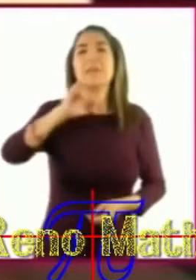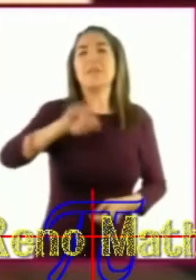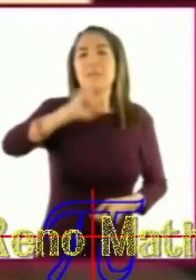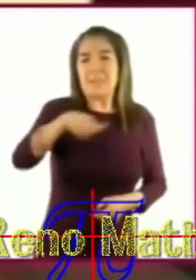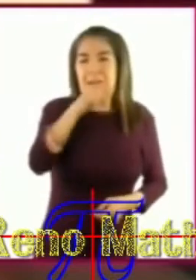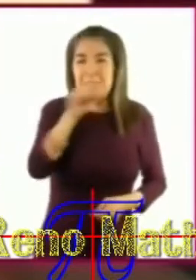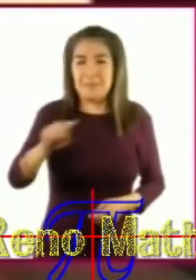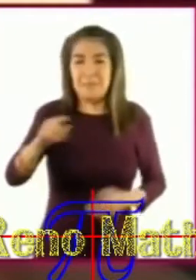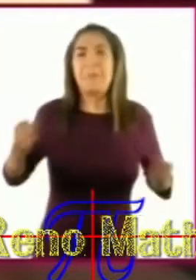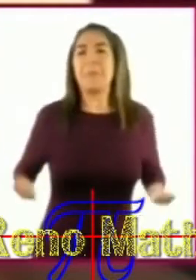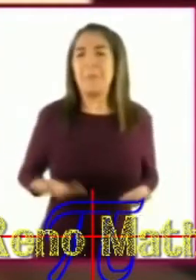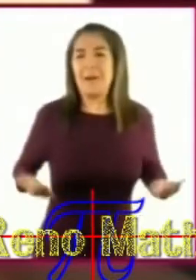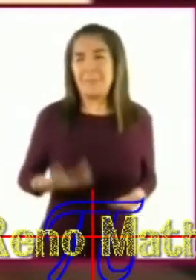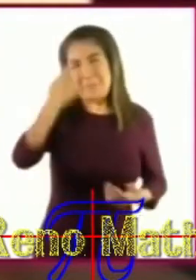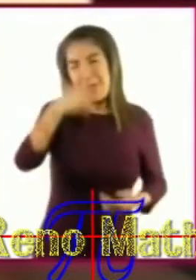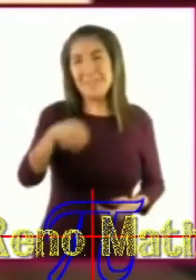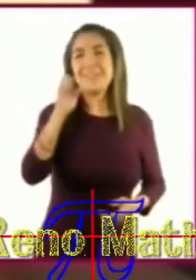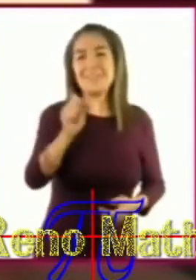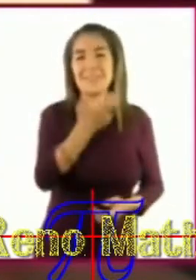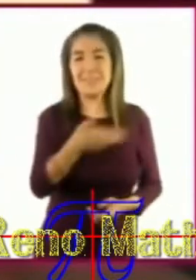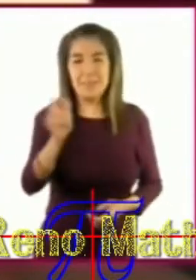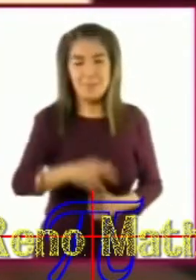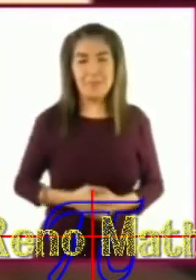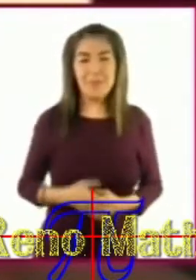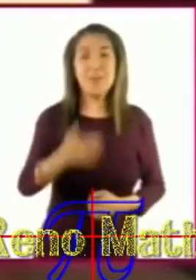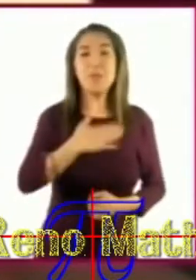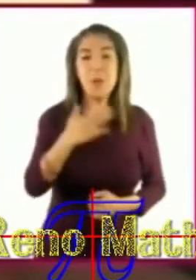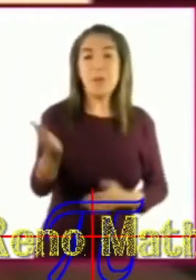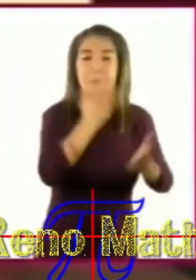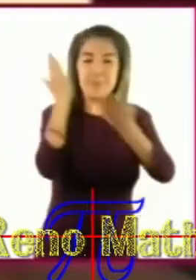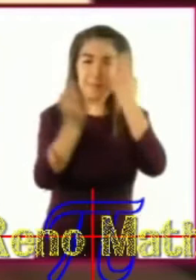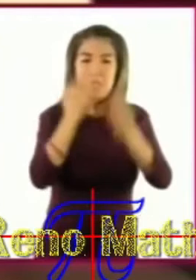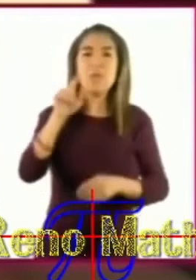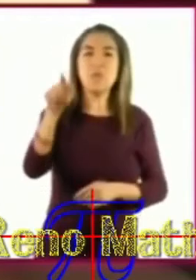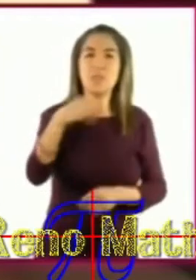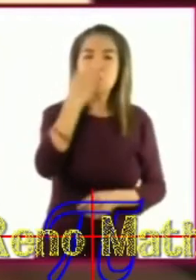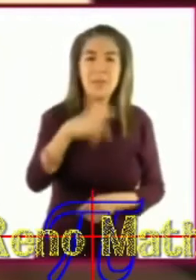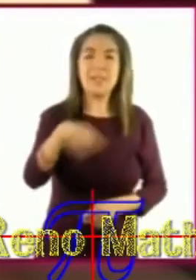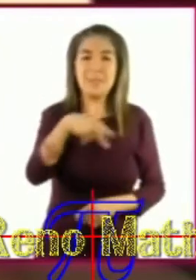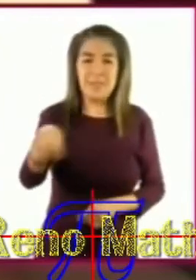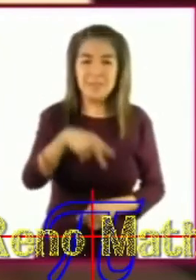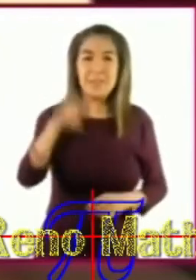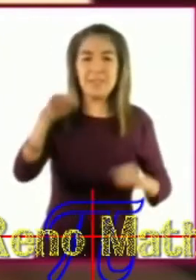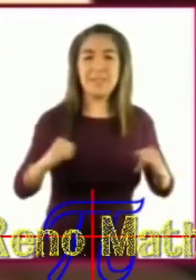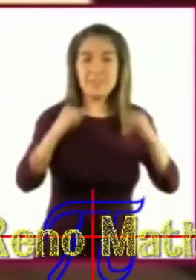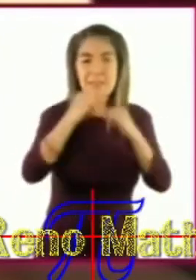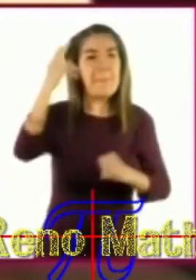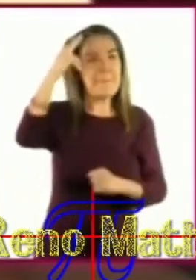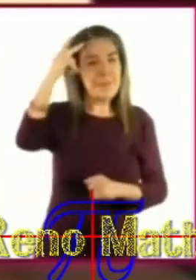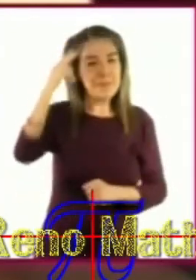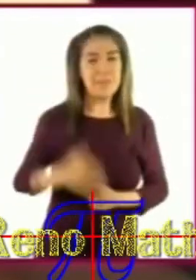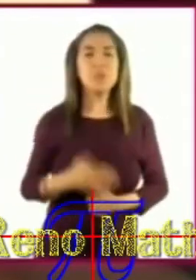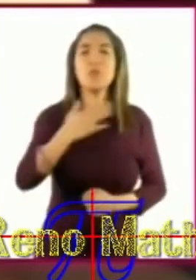de salón principalmente. Soy egresada de la Escuela Nacional de Danza Folclórica del Instituto Nacional de Bellas Artes y